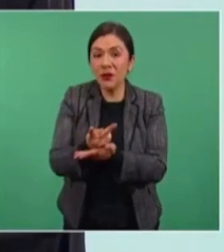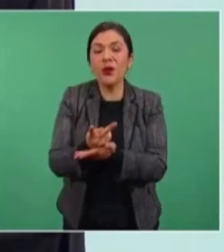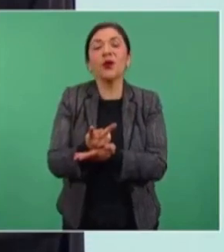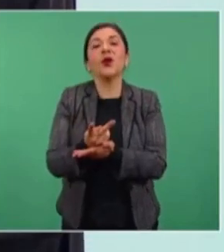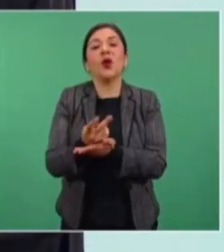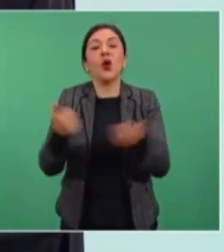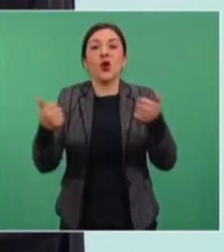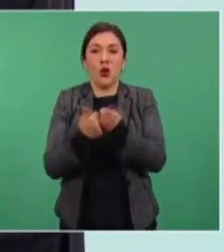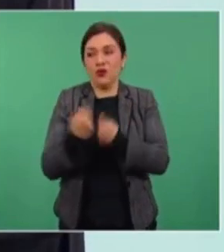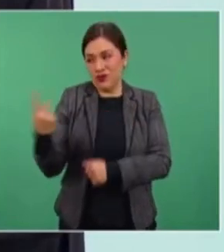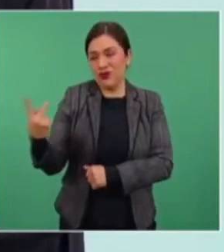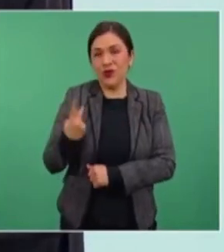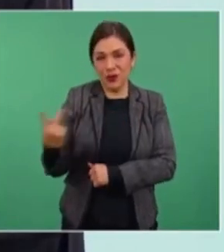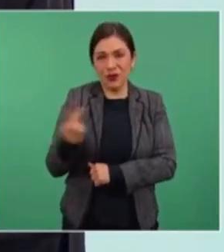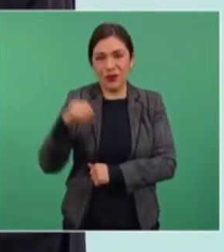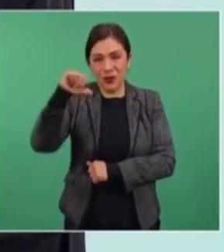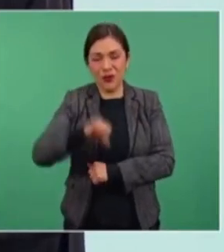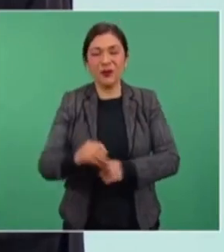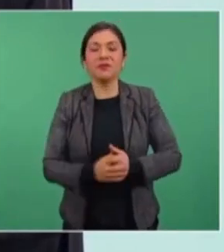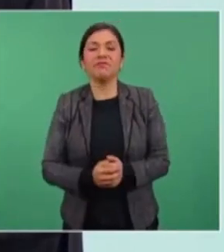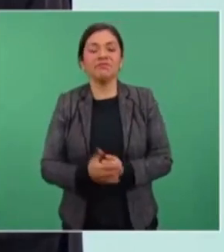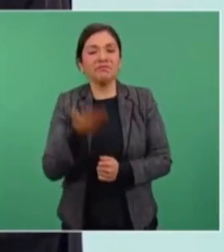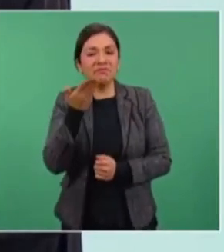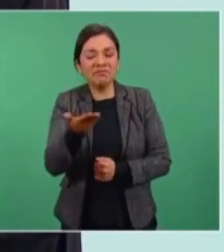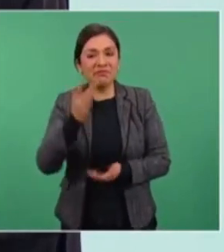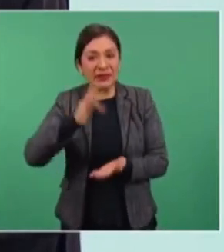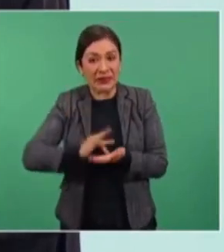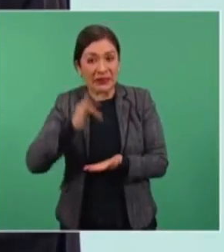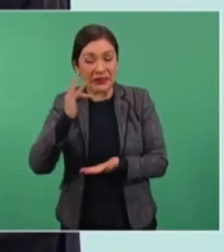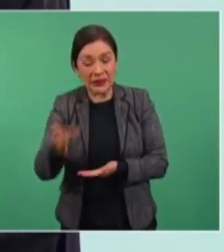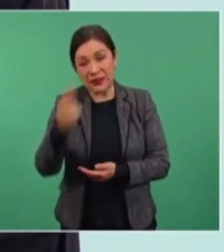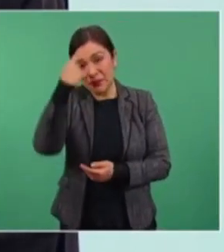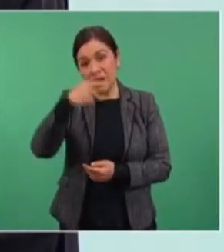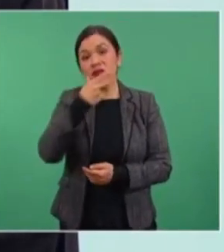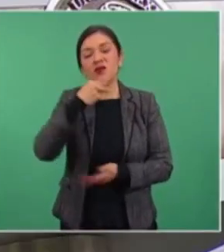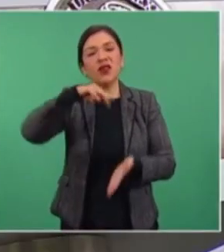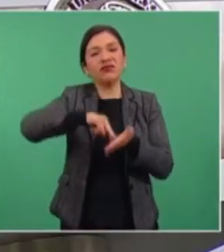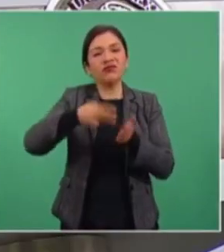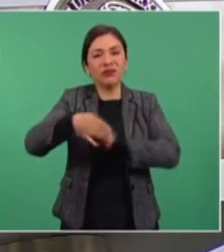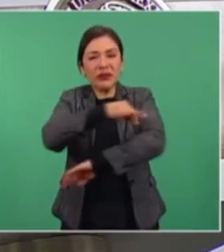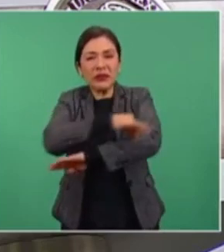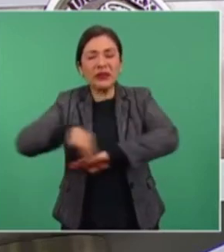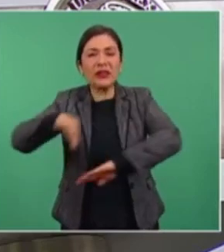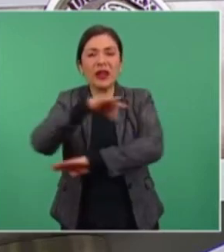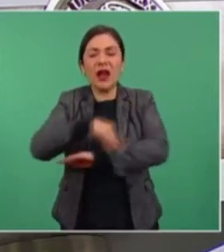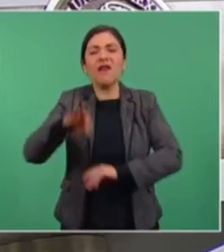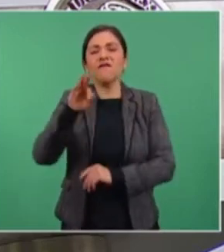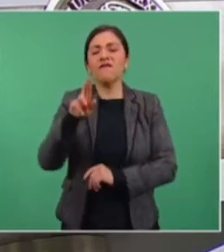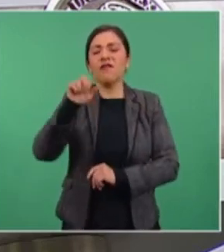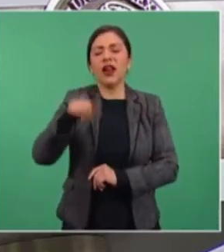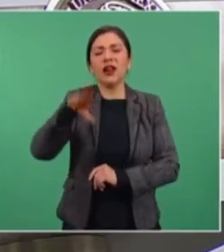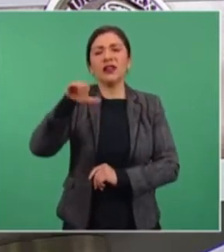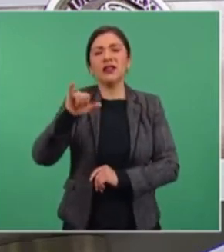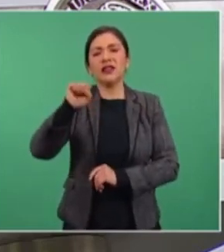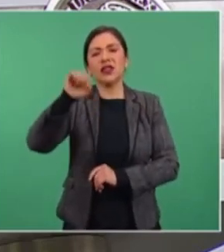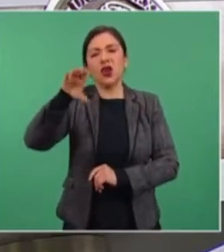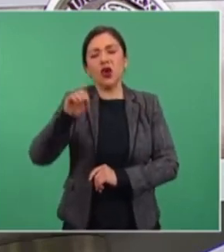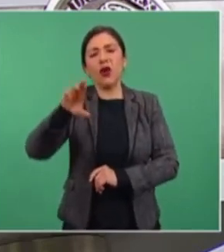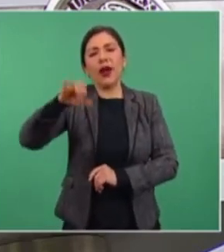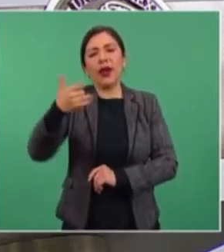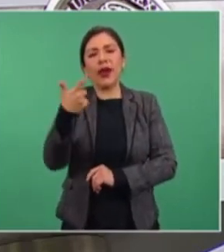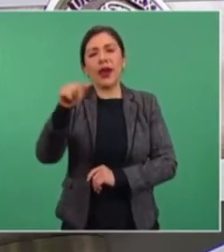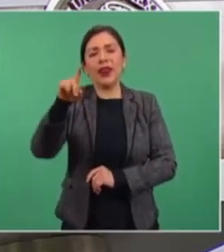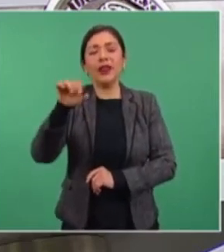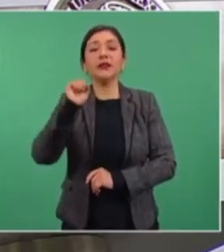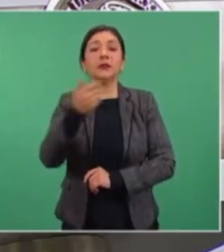junto conmigo. Agradezco al arquitecto Francisco Reigadas Valdés, presidente de la